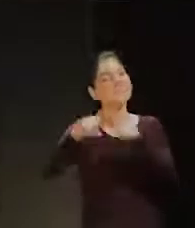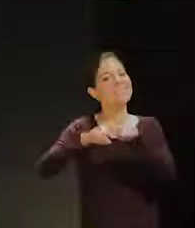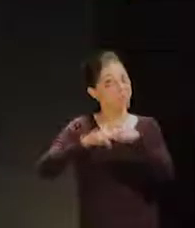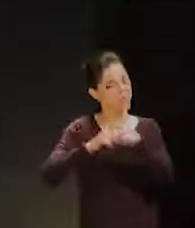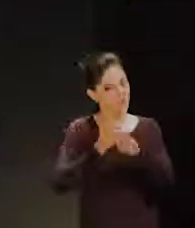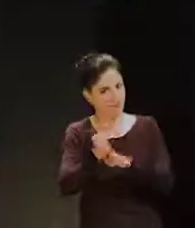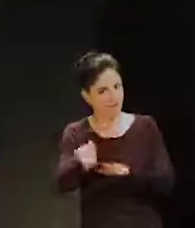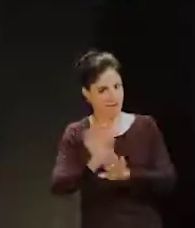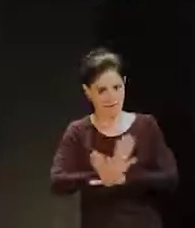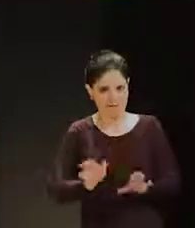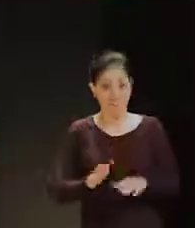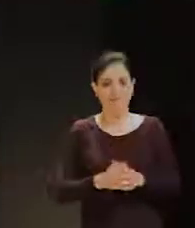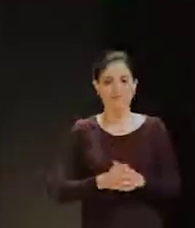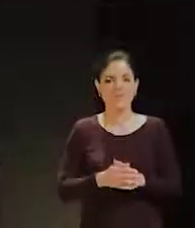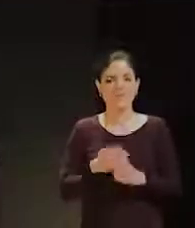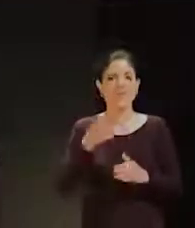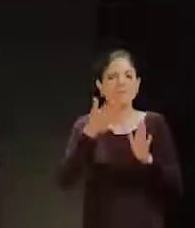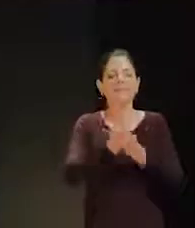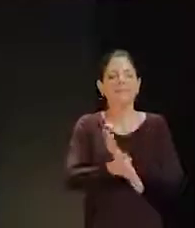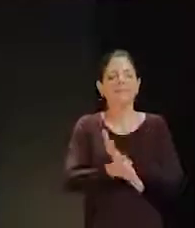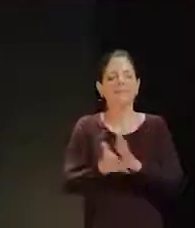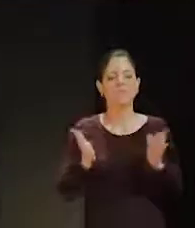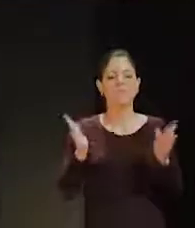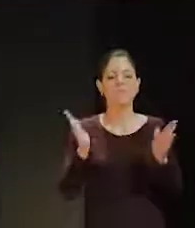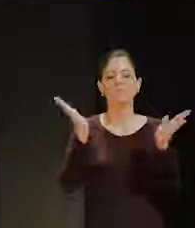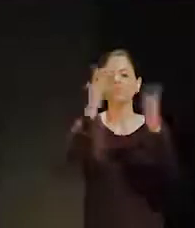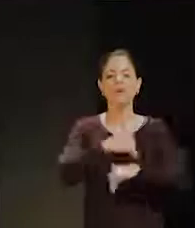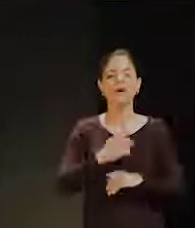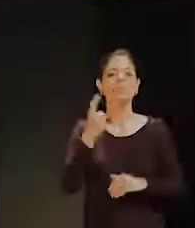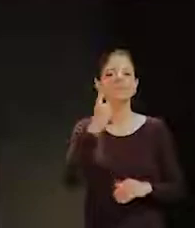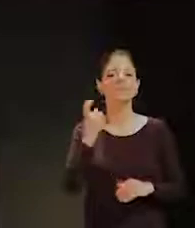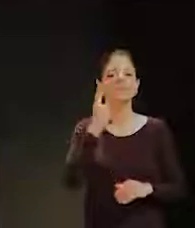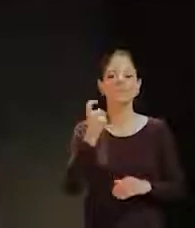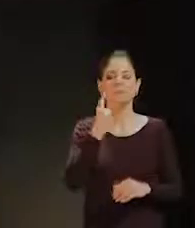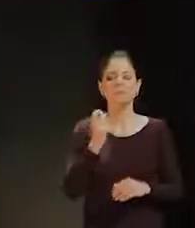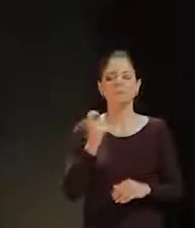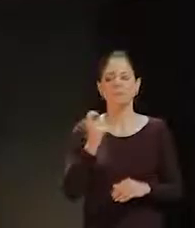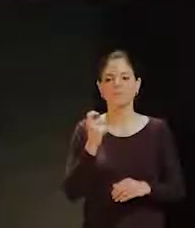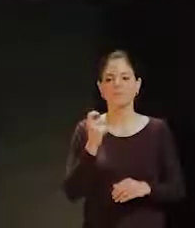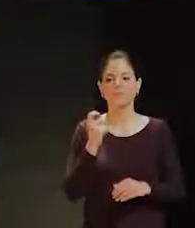psicológica. Es decir, no hay una tendencia